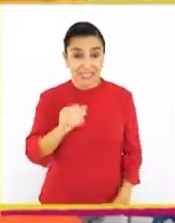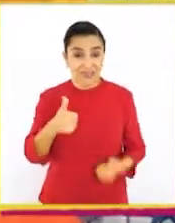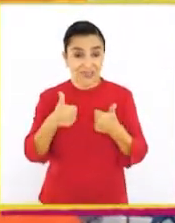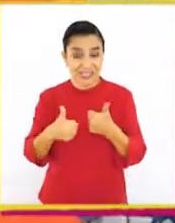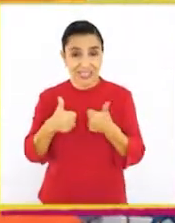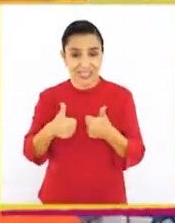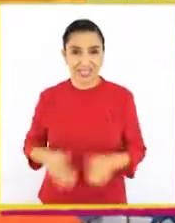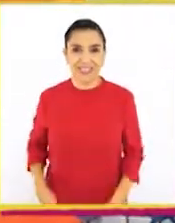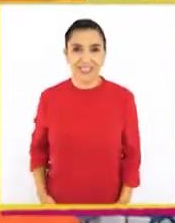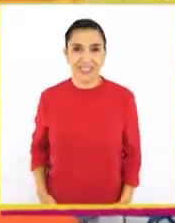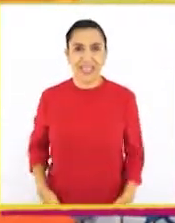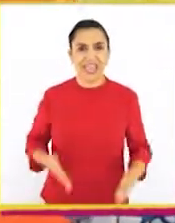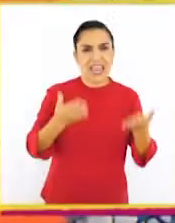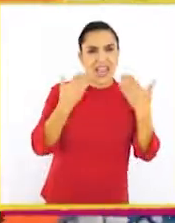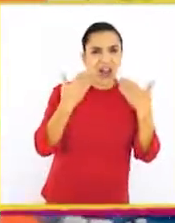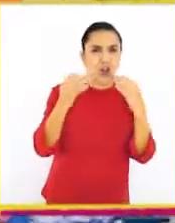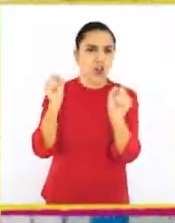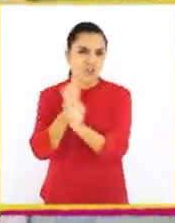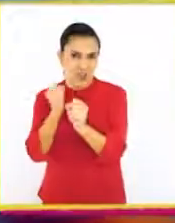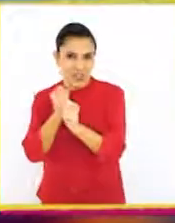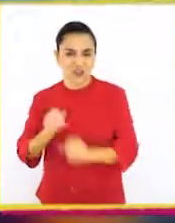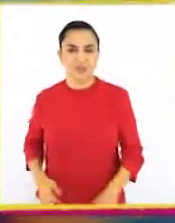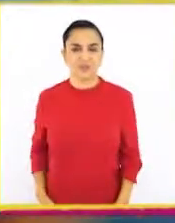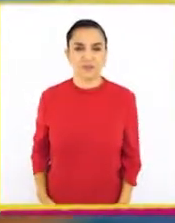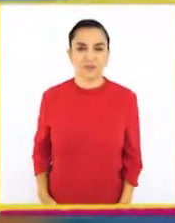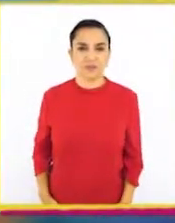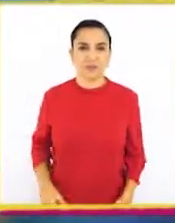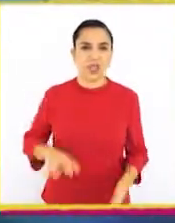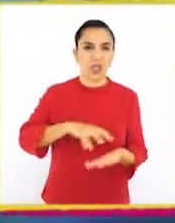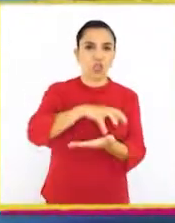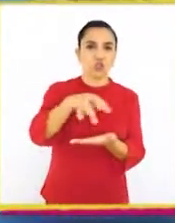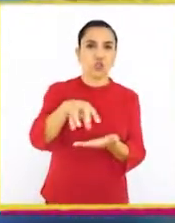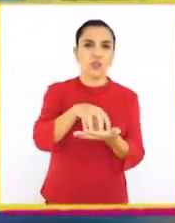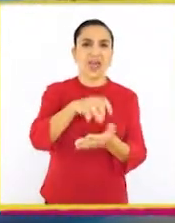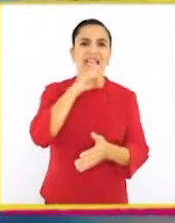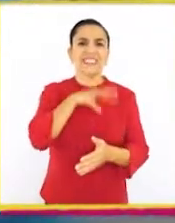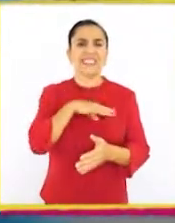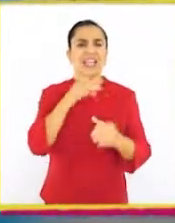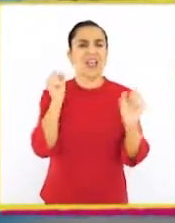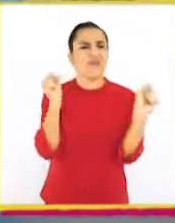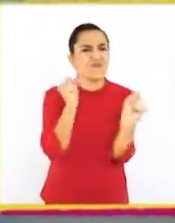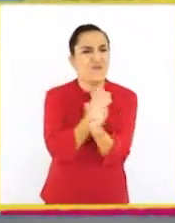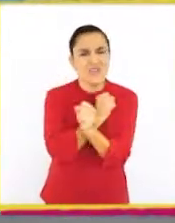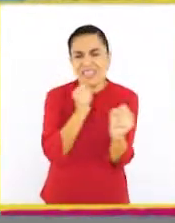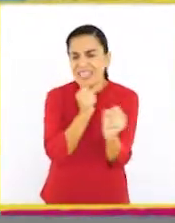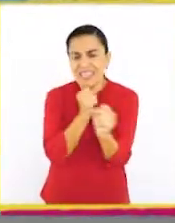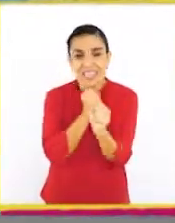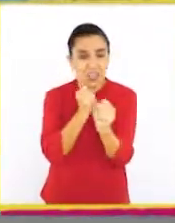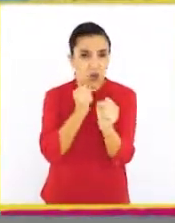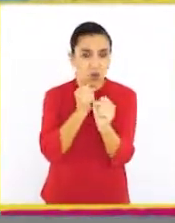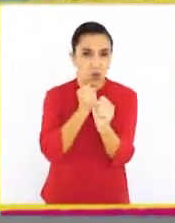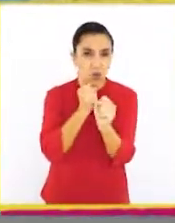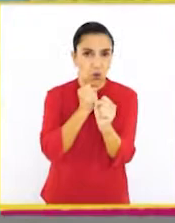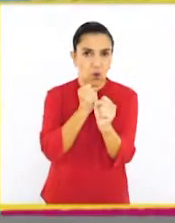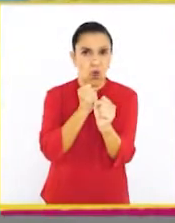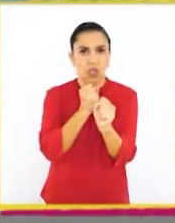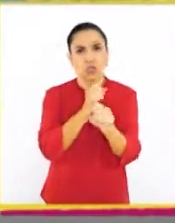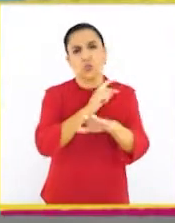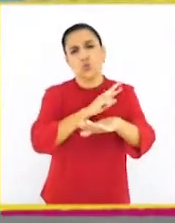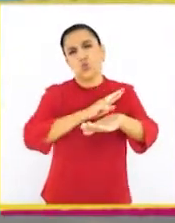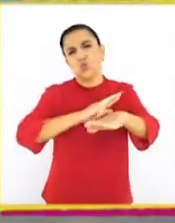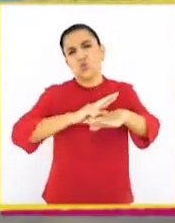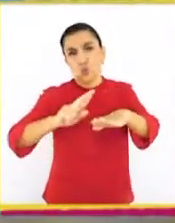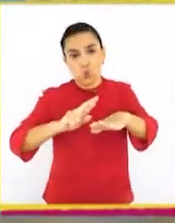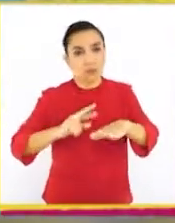¡Claro! ¡Muy bien! ¿Calor o frío? ¿En qué ciudad de Chile hace frío más que en otras y